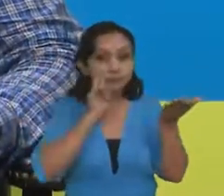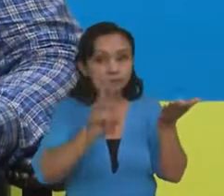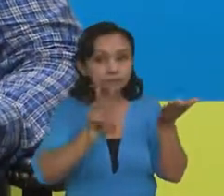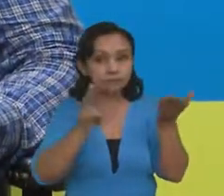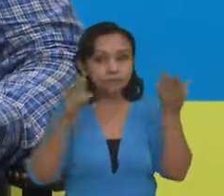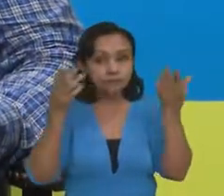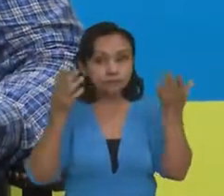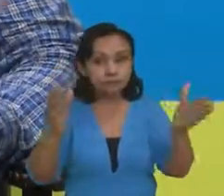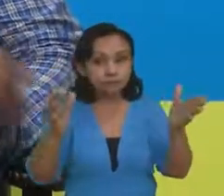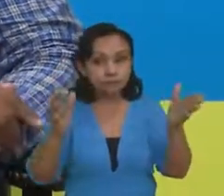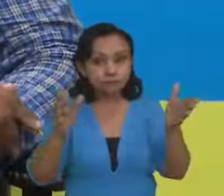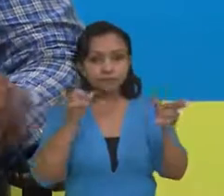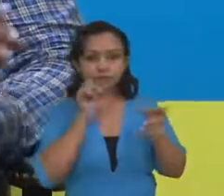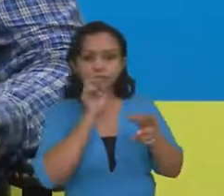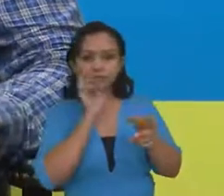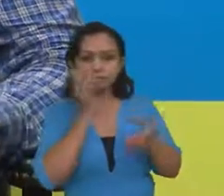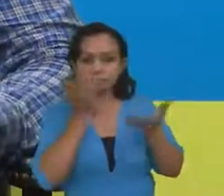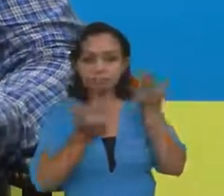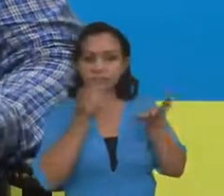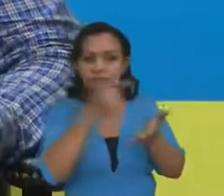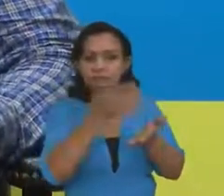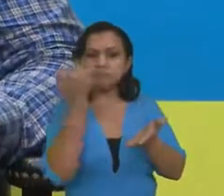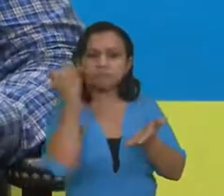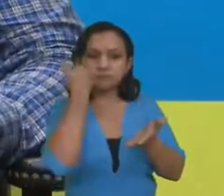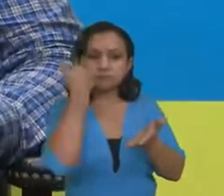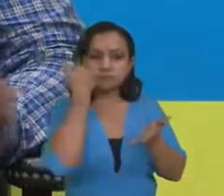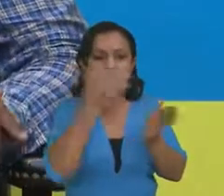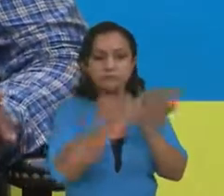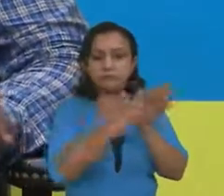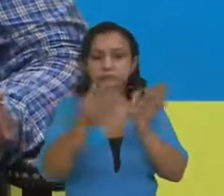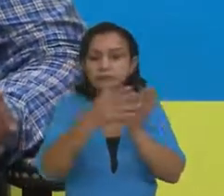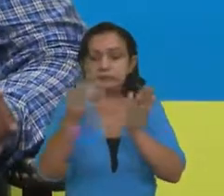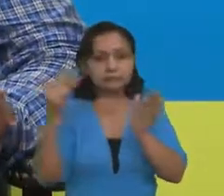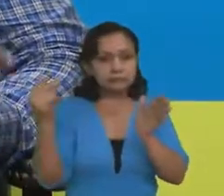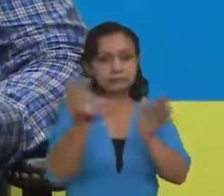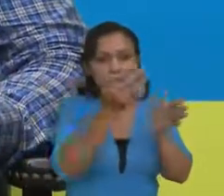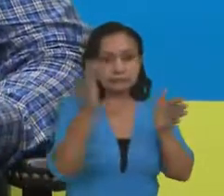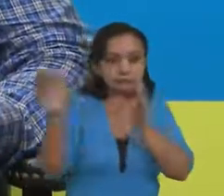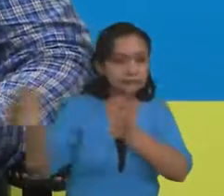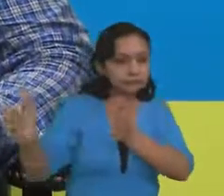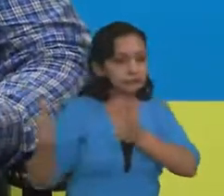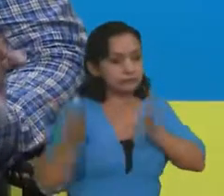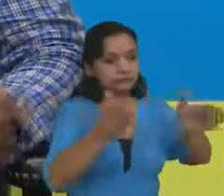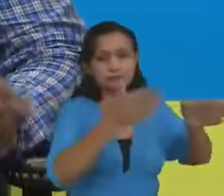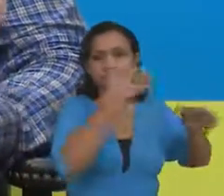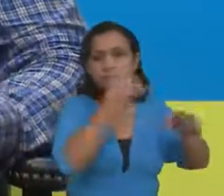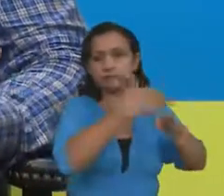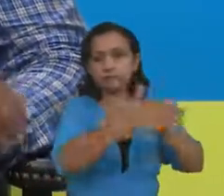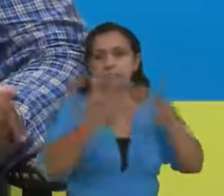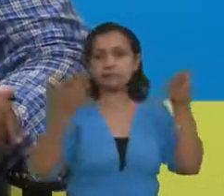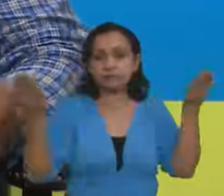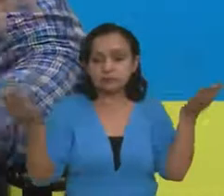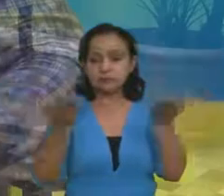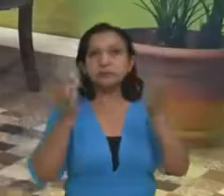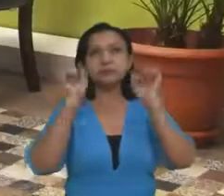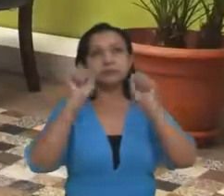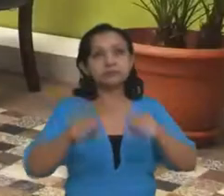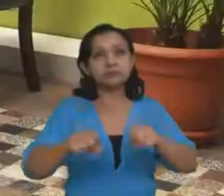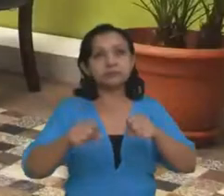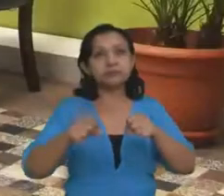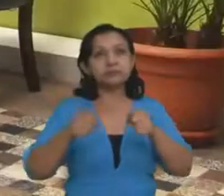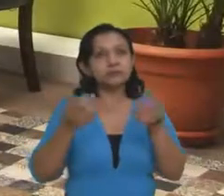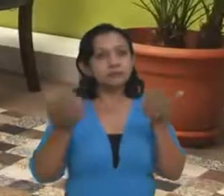aquella la presencia, pues, del coronavirus, y que inmediatamente sea objeto de estudio detectado. Entonces